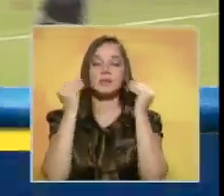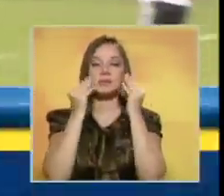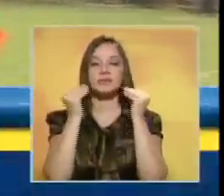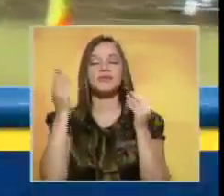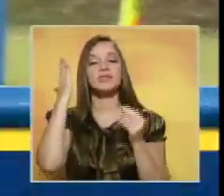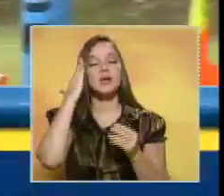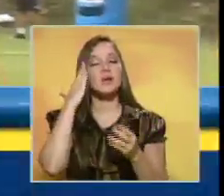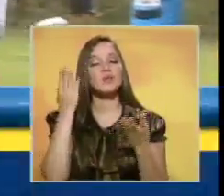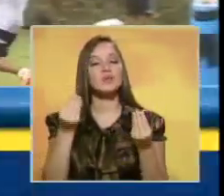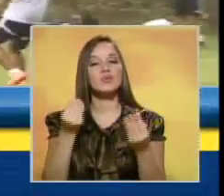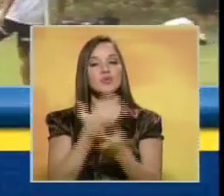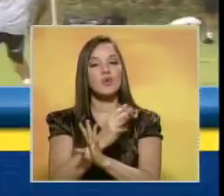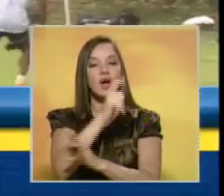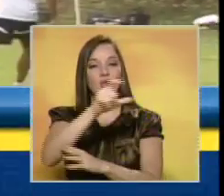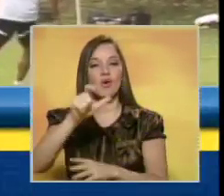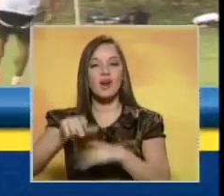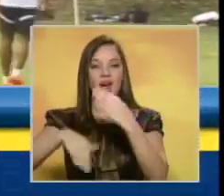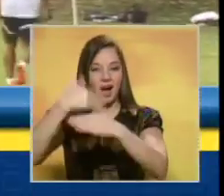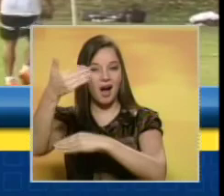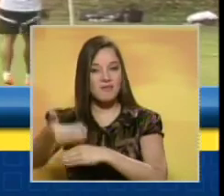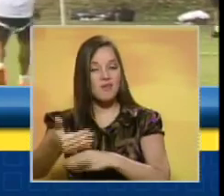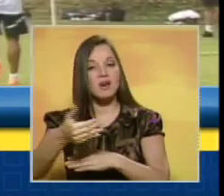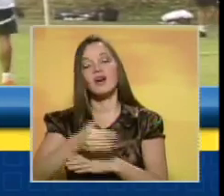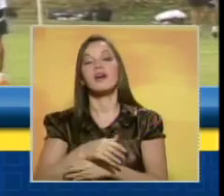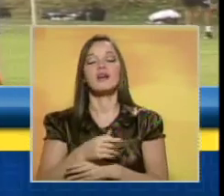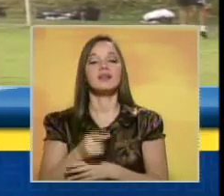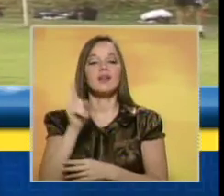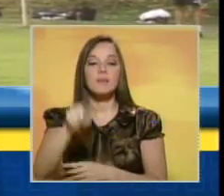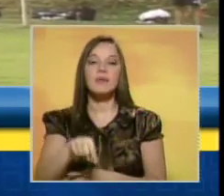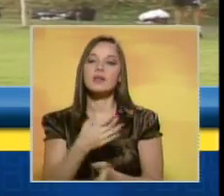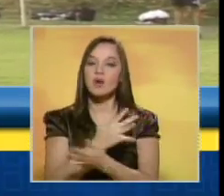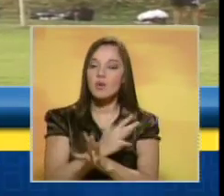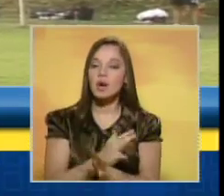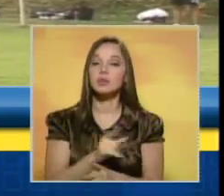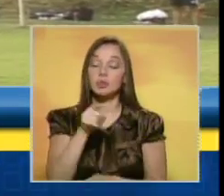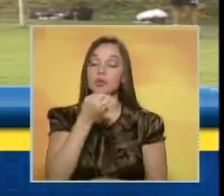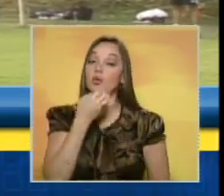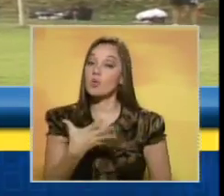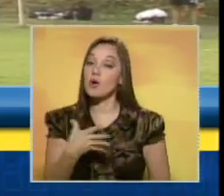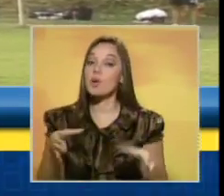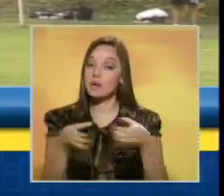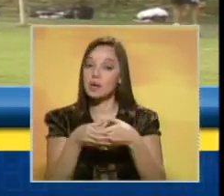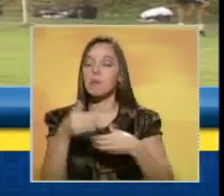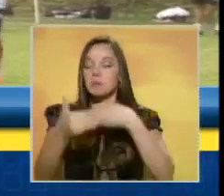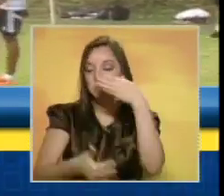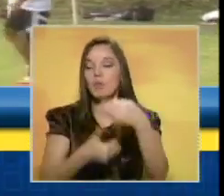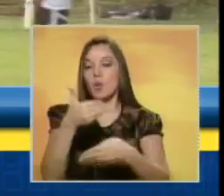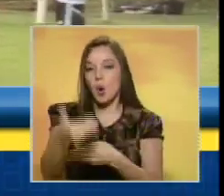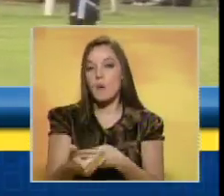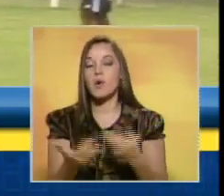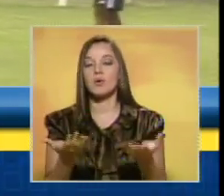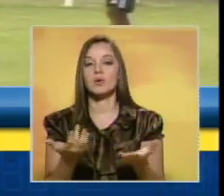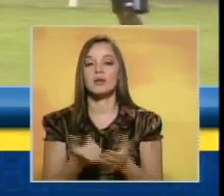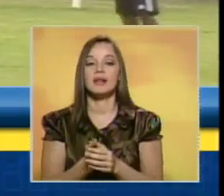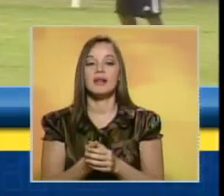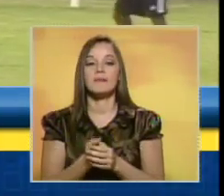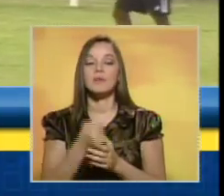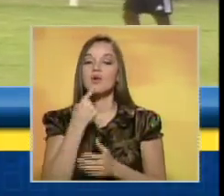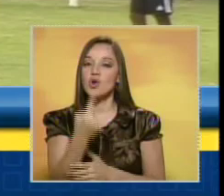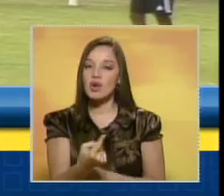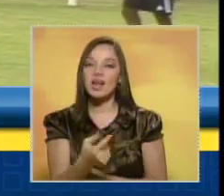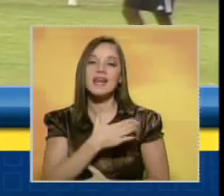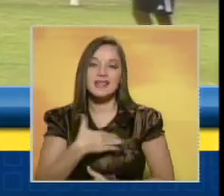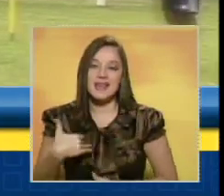afuera y eso es bastante bueno para el equipo y poco a poco estamos asimilando lo que quiere Chita